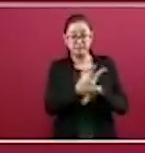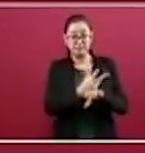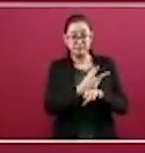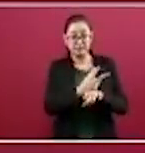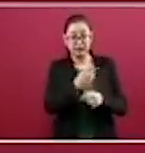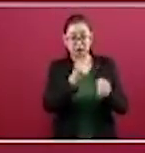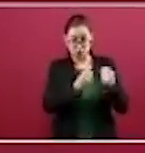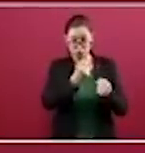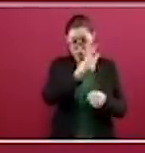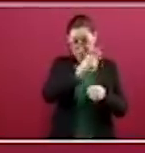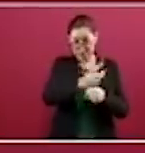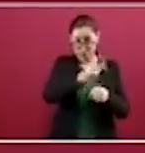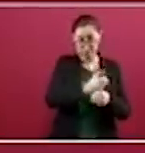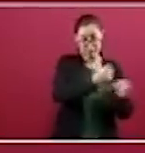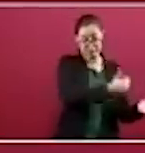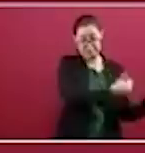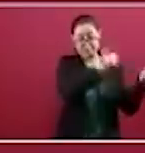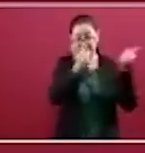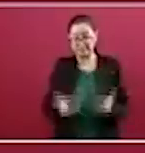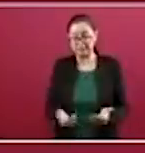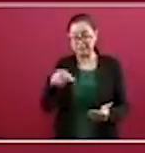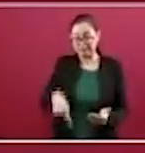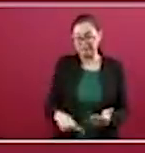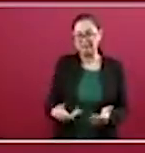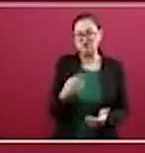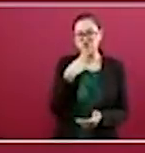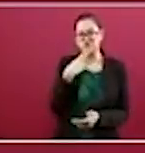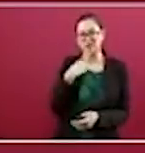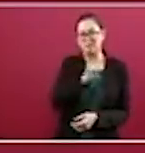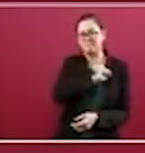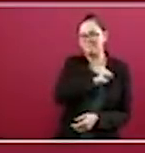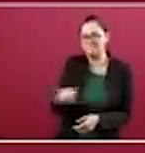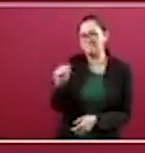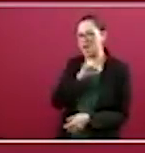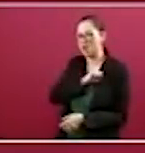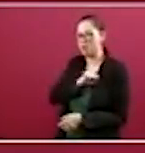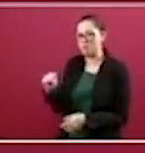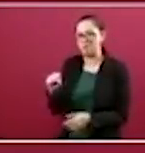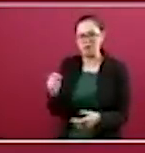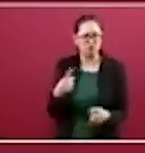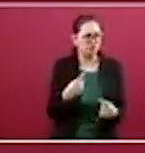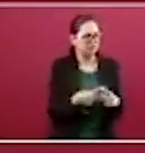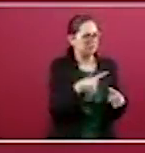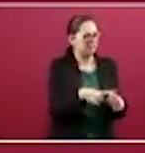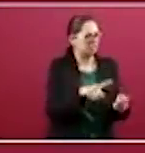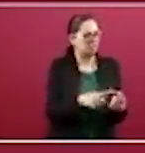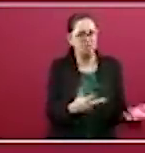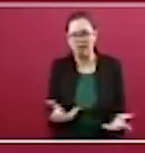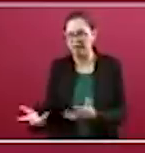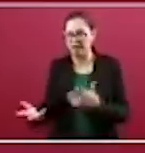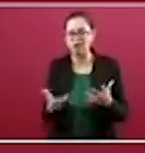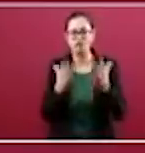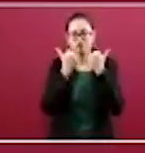irregulares se utilizan para cometer delitos y no hay un control